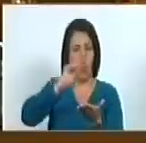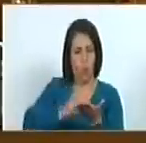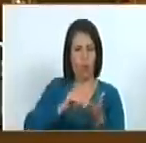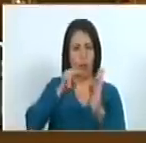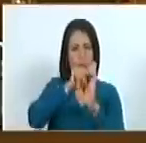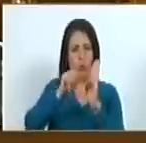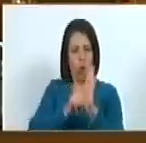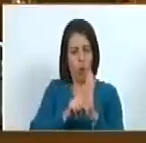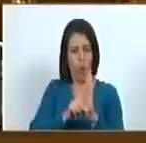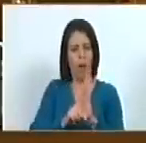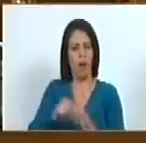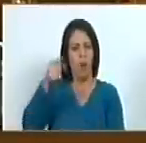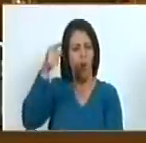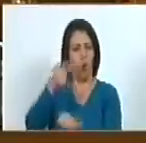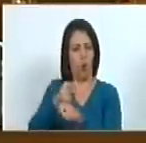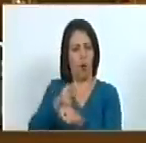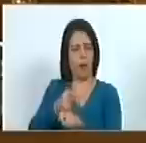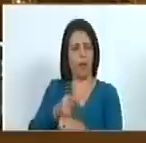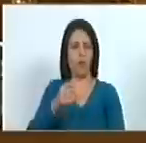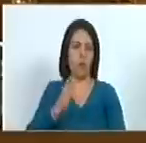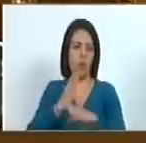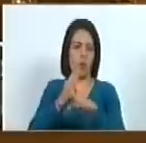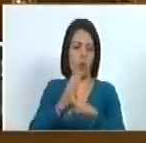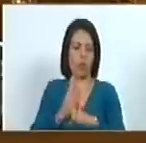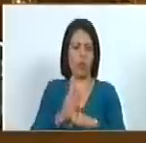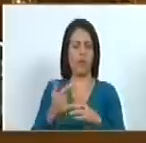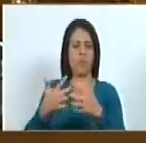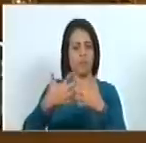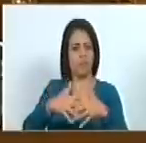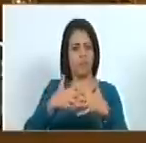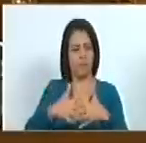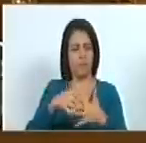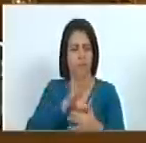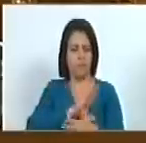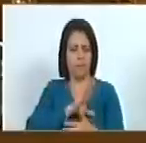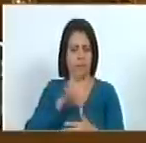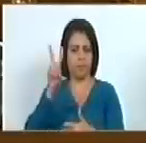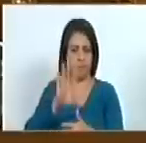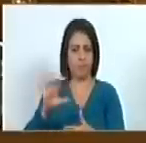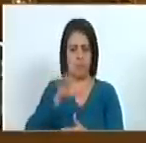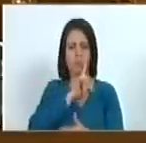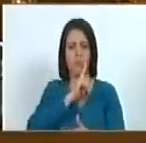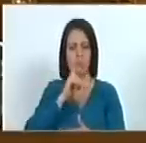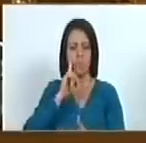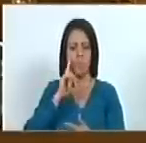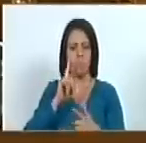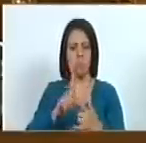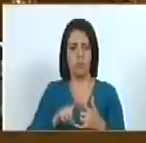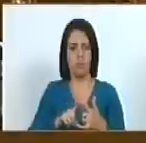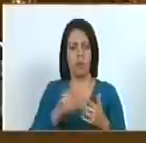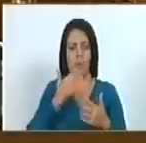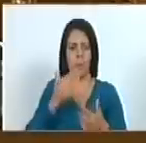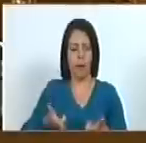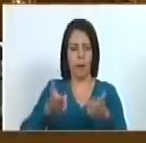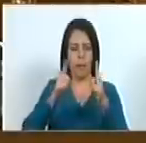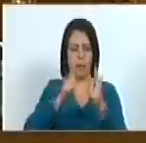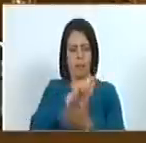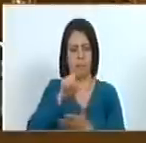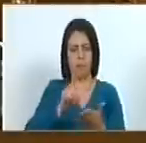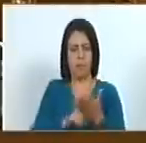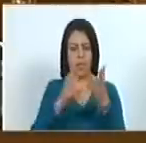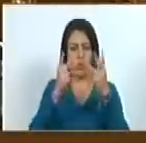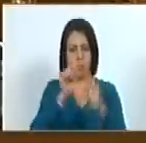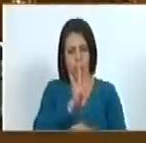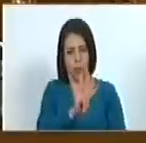medida coercitiva unilateral contra el Estado venezolano, a la cual denominó Licencia General